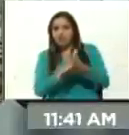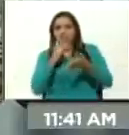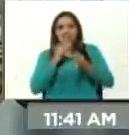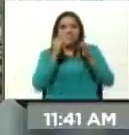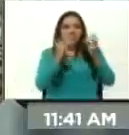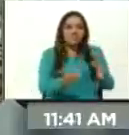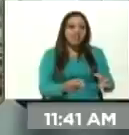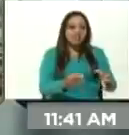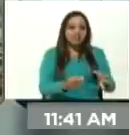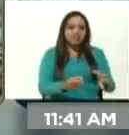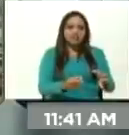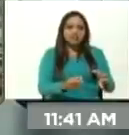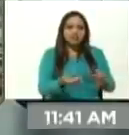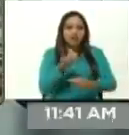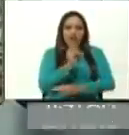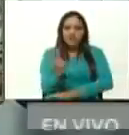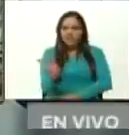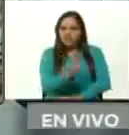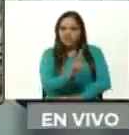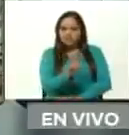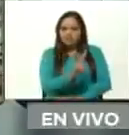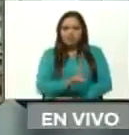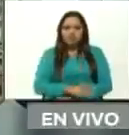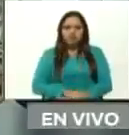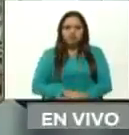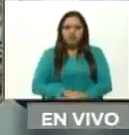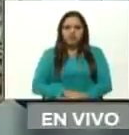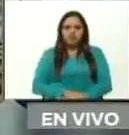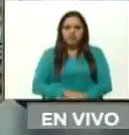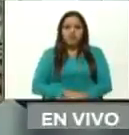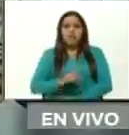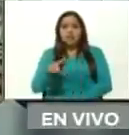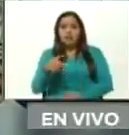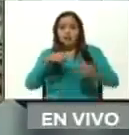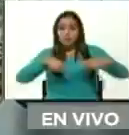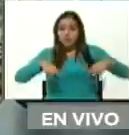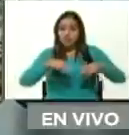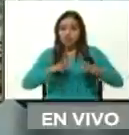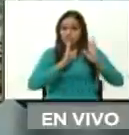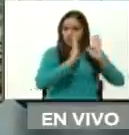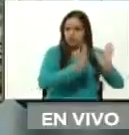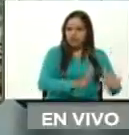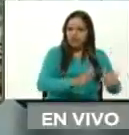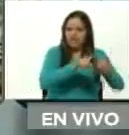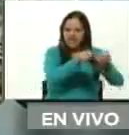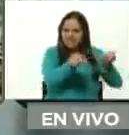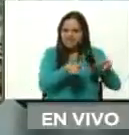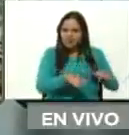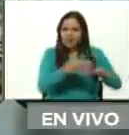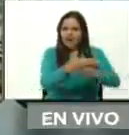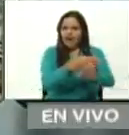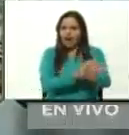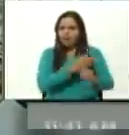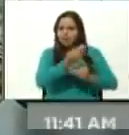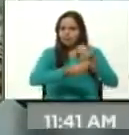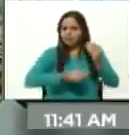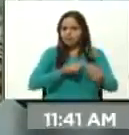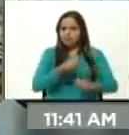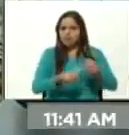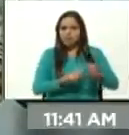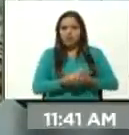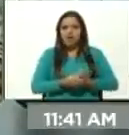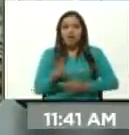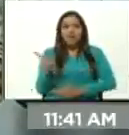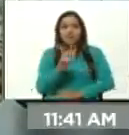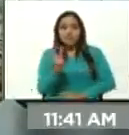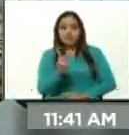realidad, no solo de esta fase, repito, de examen preliminar que se le abrió a Venezuela